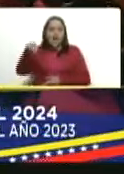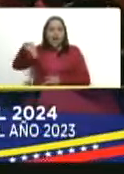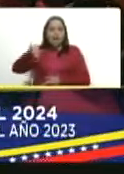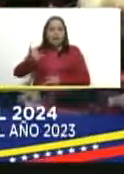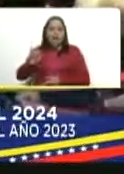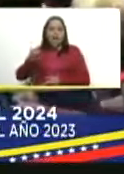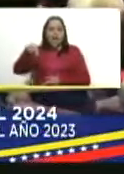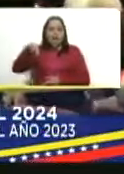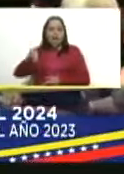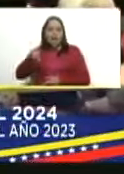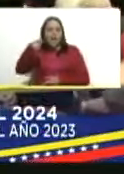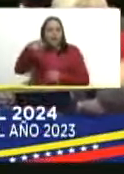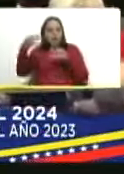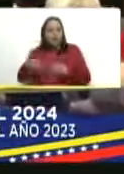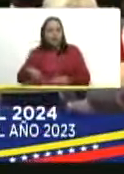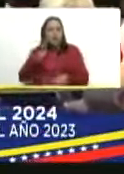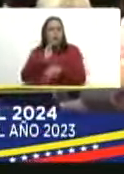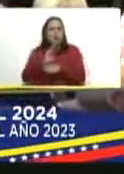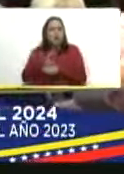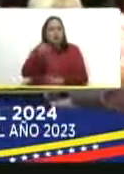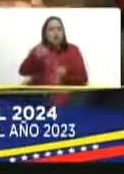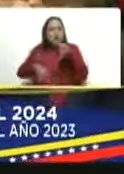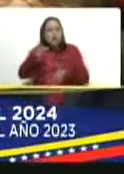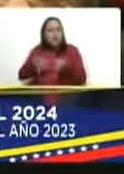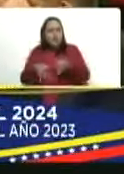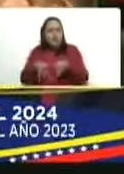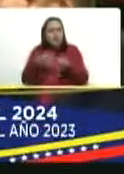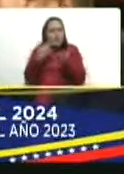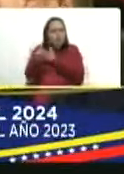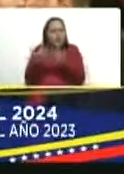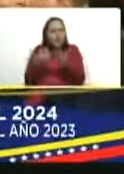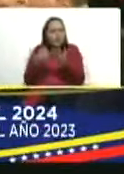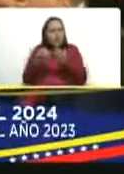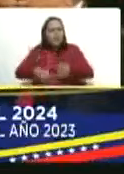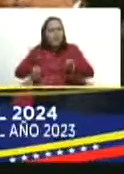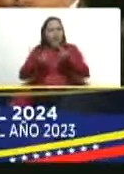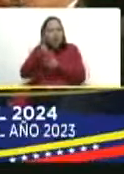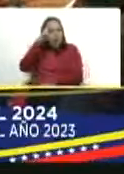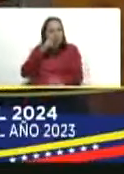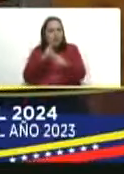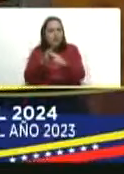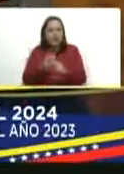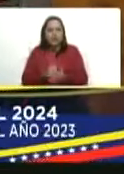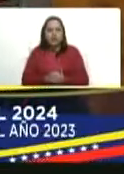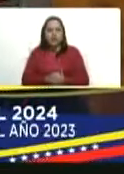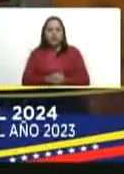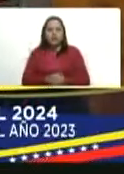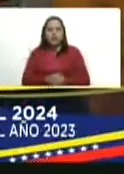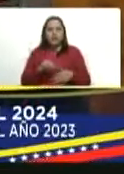justicia, garantía de transparencia, moralidad y honestidad.